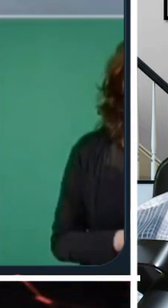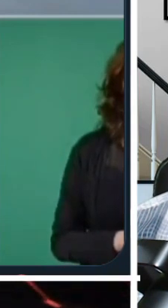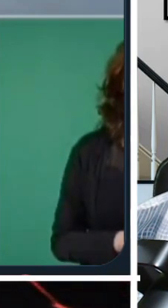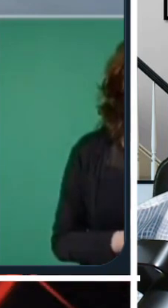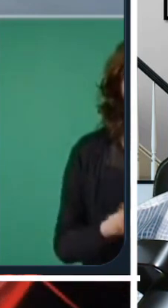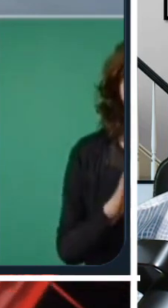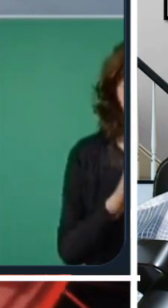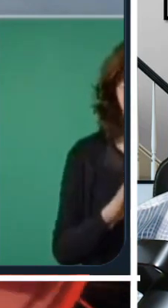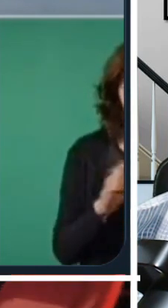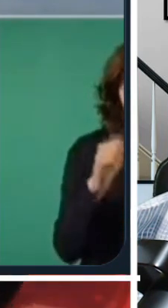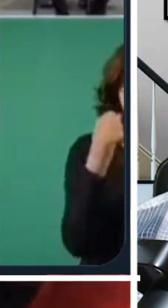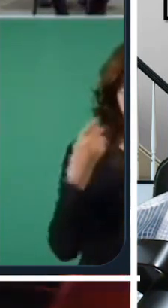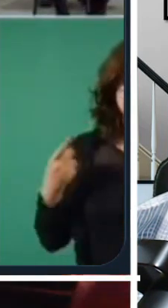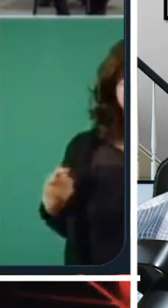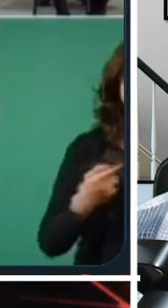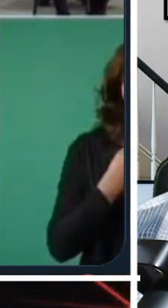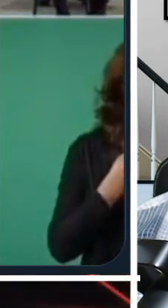¿Violó la Constitución? No.